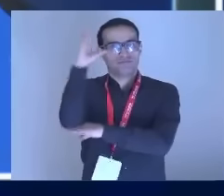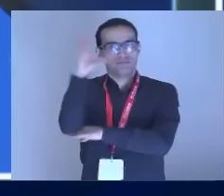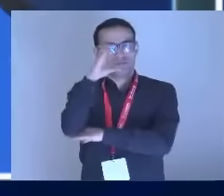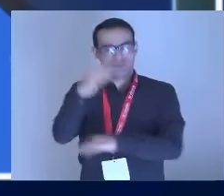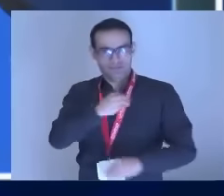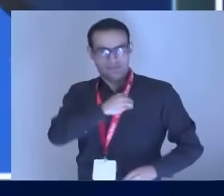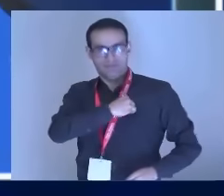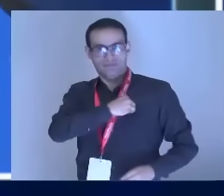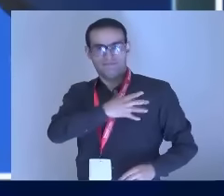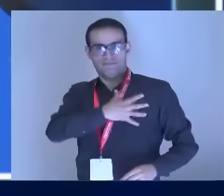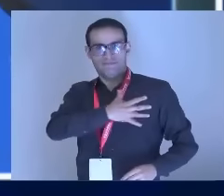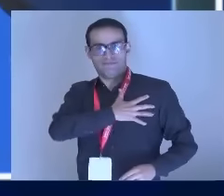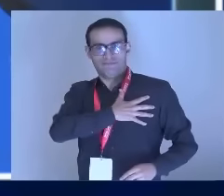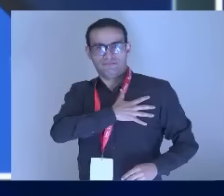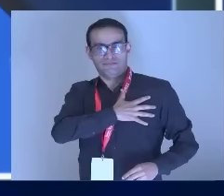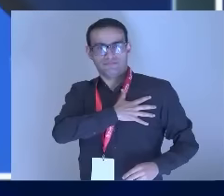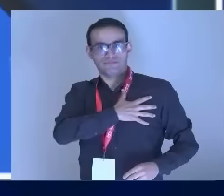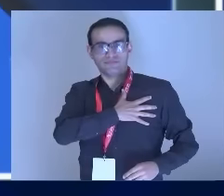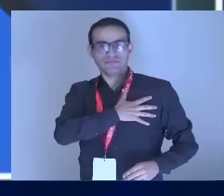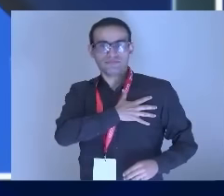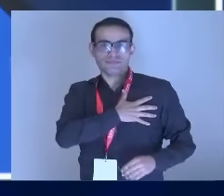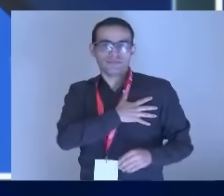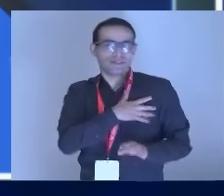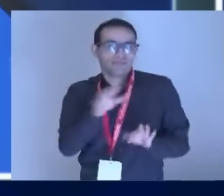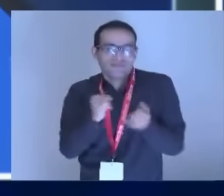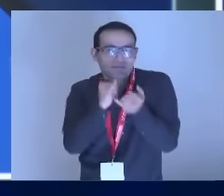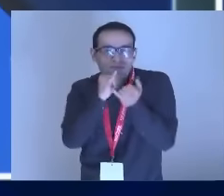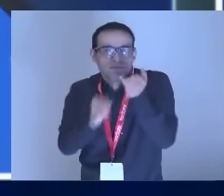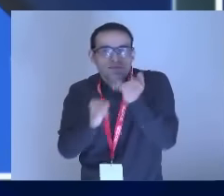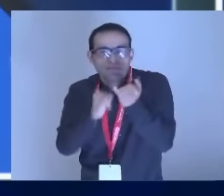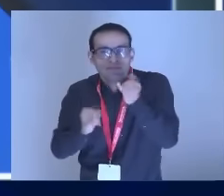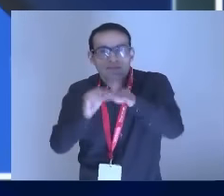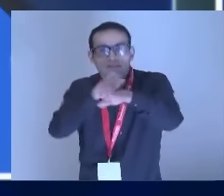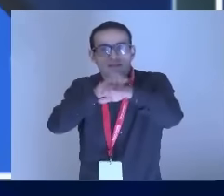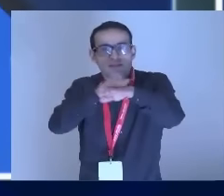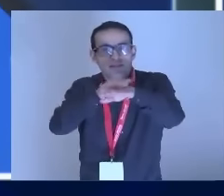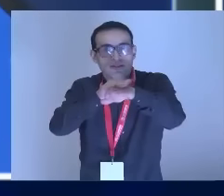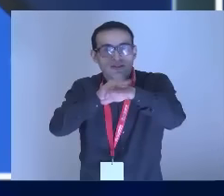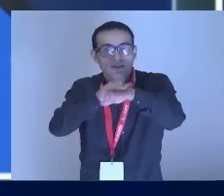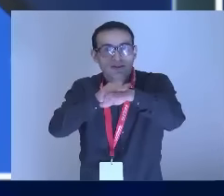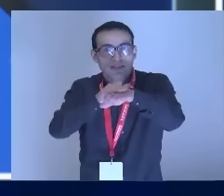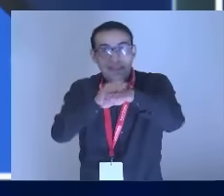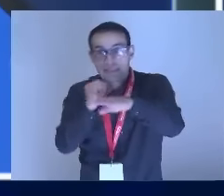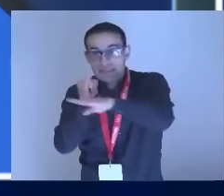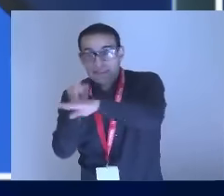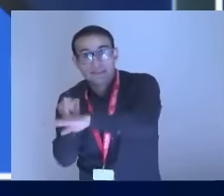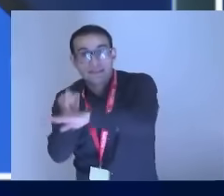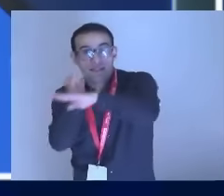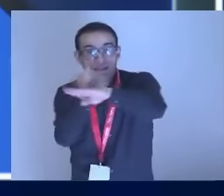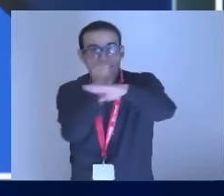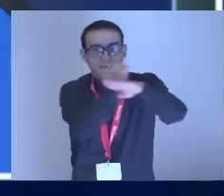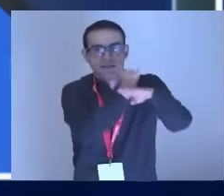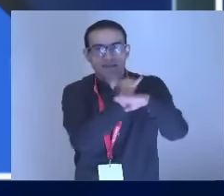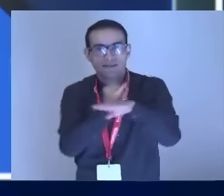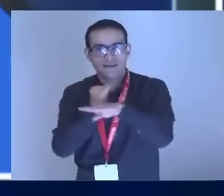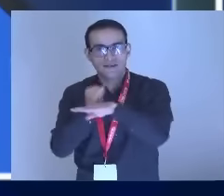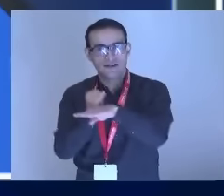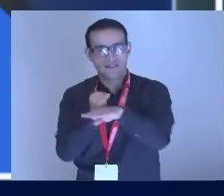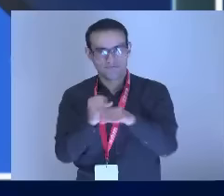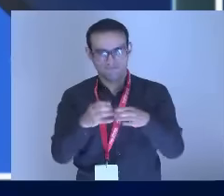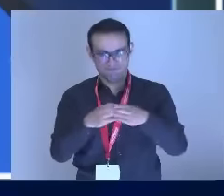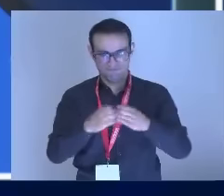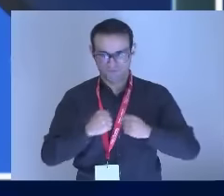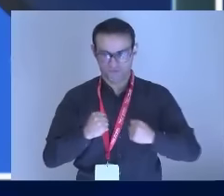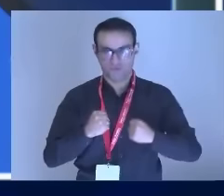oportunidades finalmente es necesario que las instituciones sean cada vez más fuertes son Al